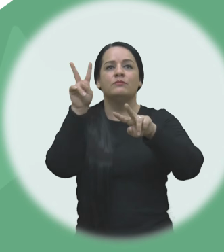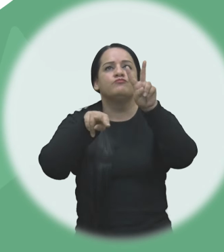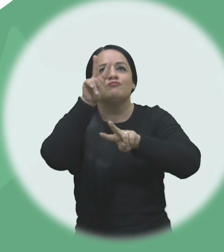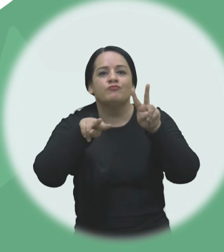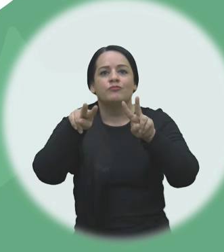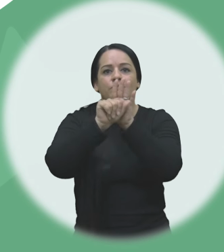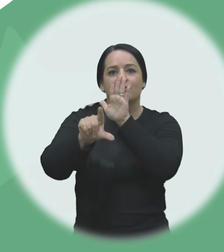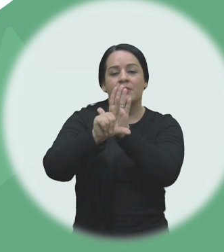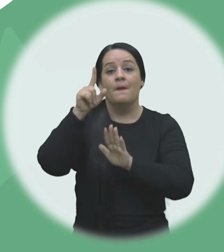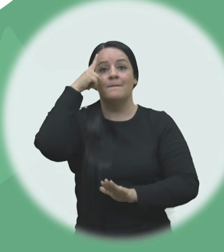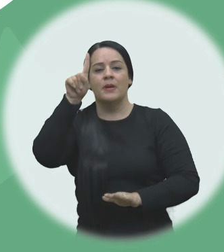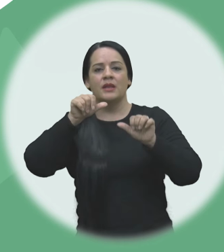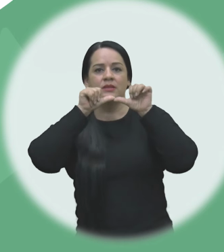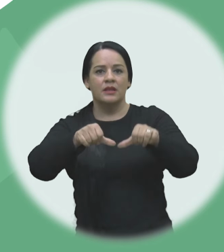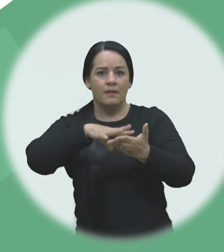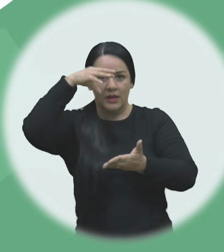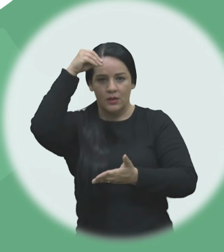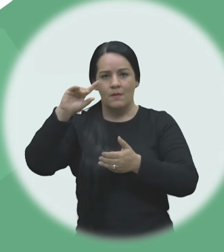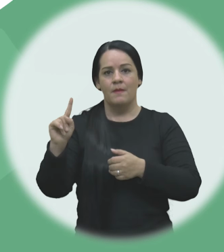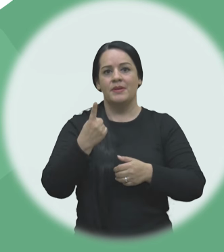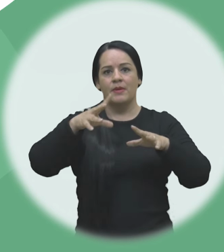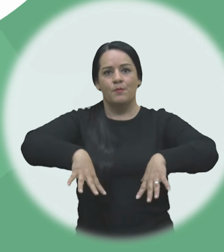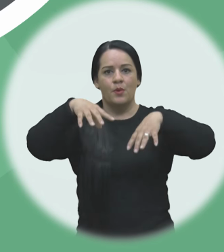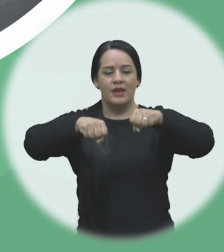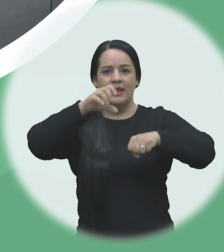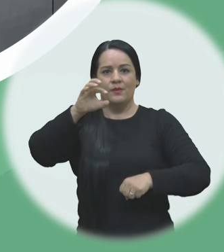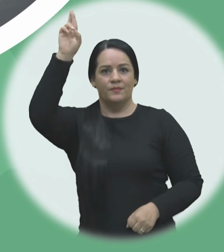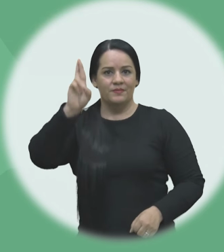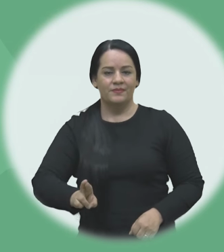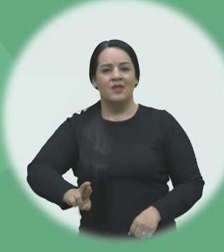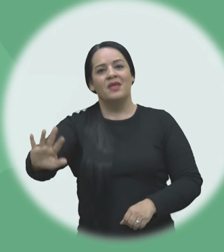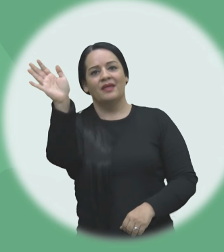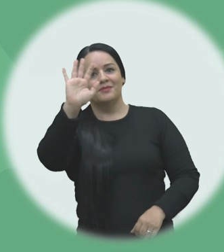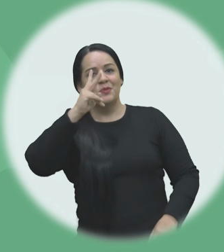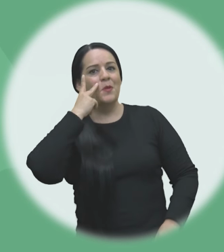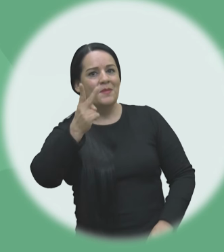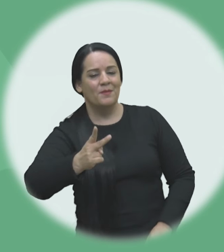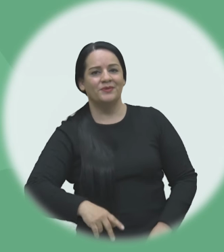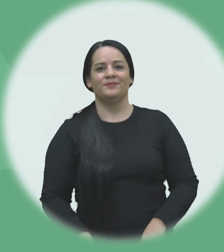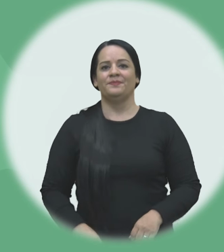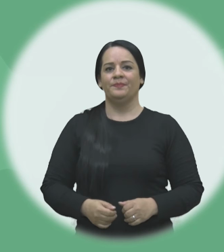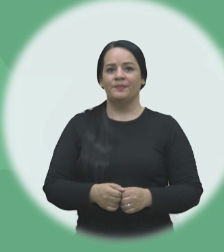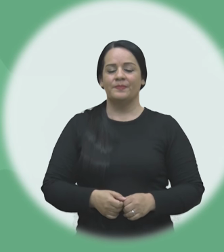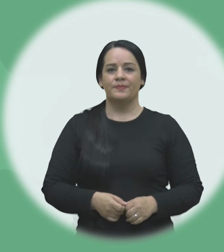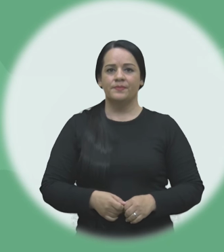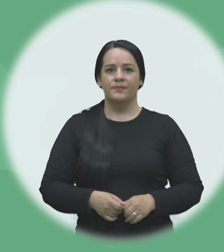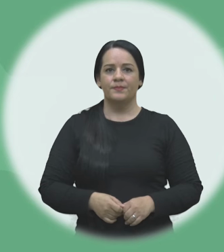a conocer la Asamblea Legislativa para seguir aprendiendo sobre el primer poder de la República. ¡Nos vemos! ¡Hasta